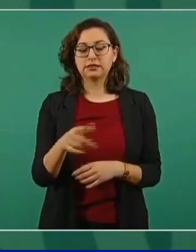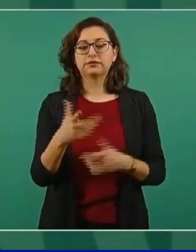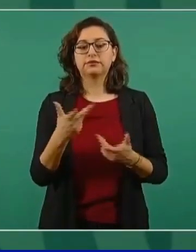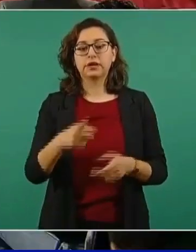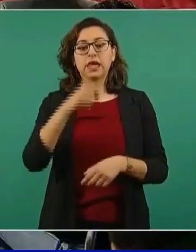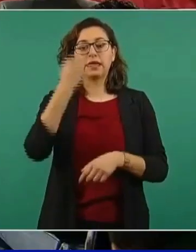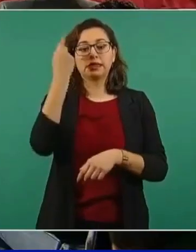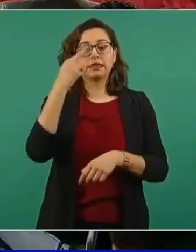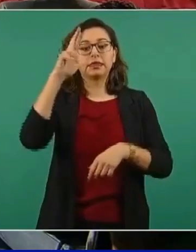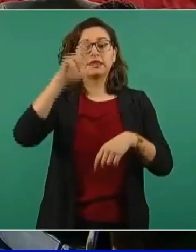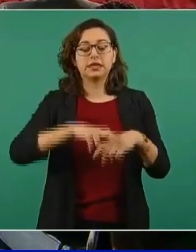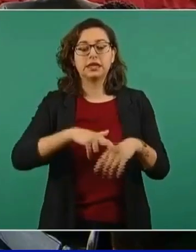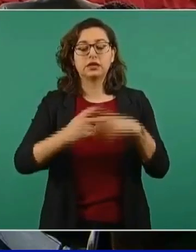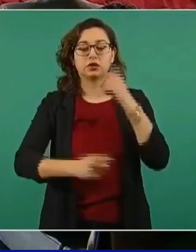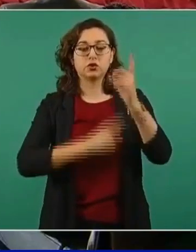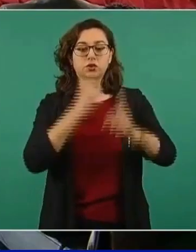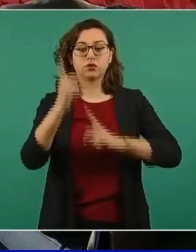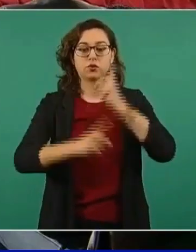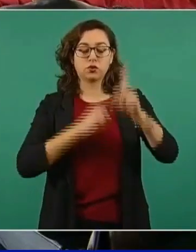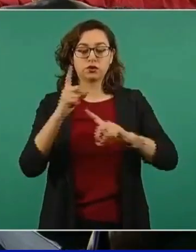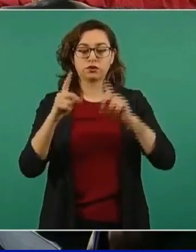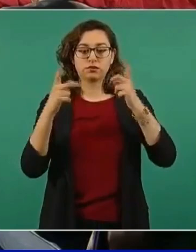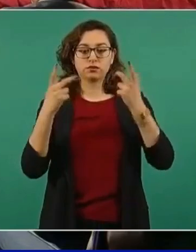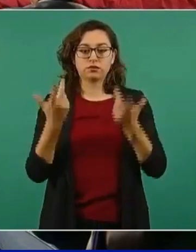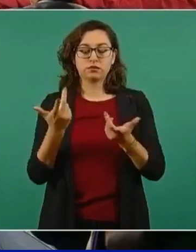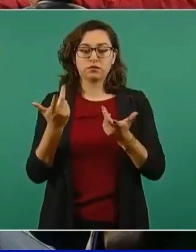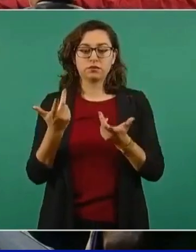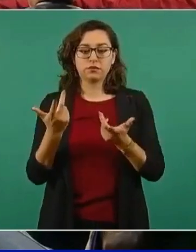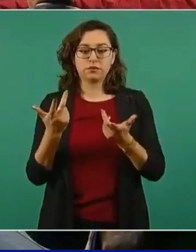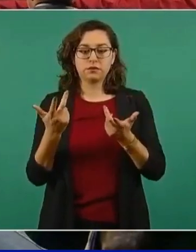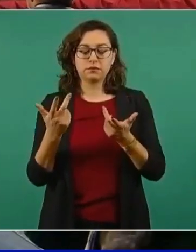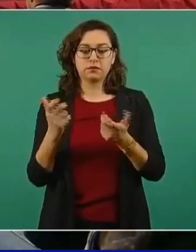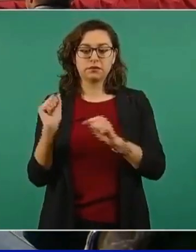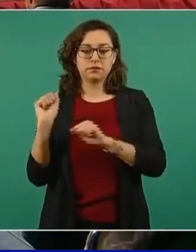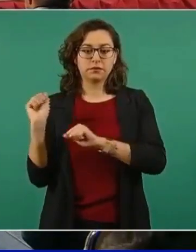que es director deportivo para el béisbol.